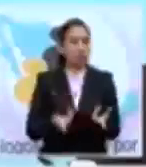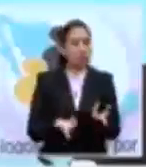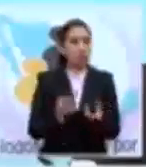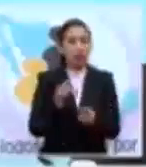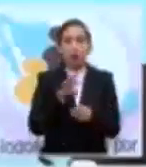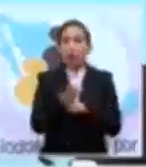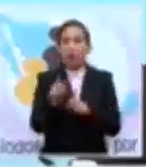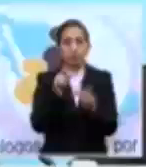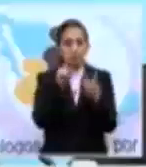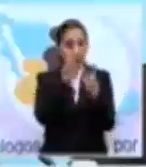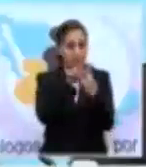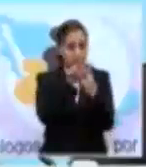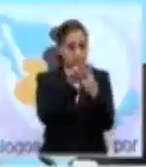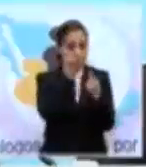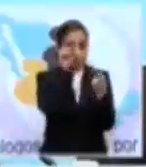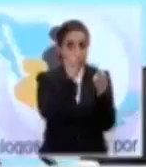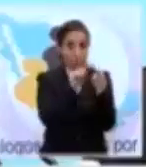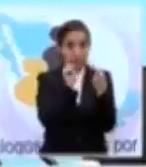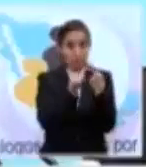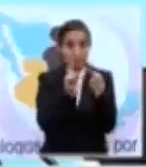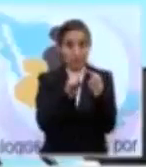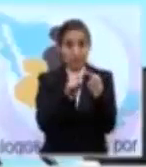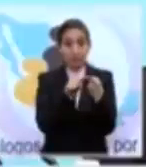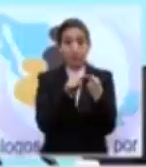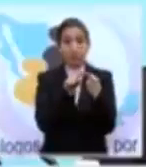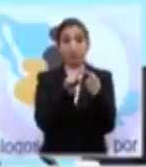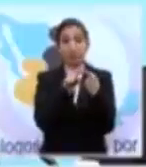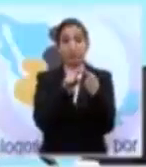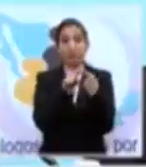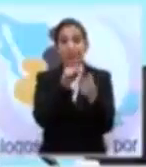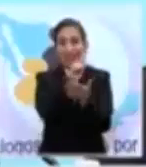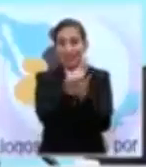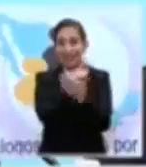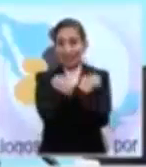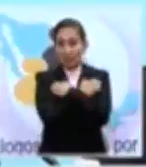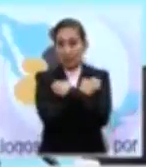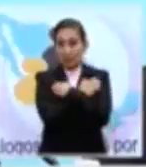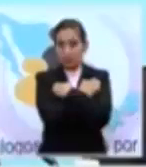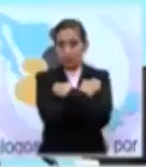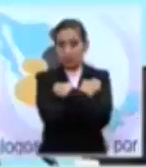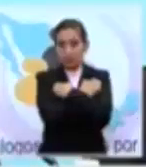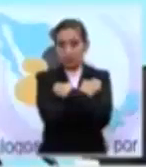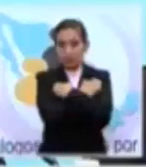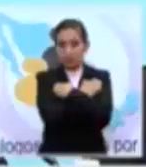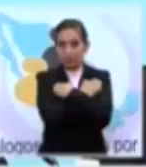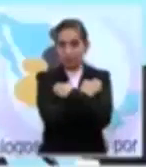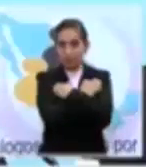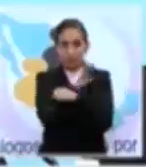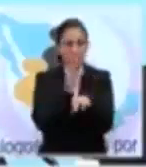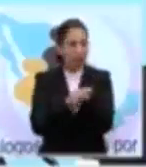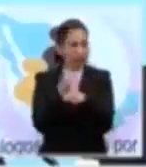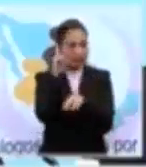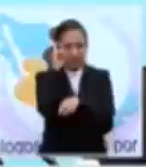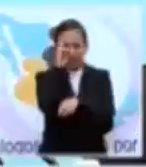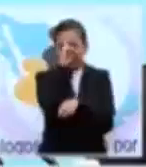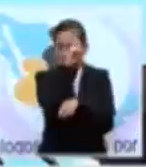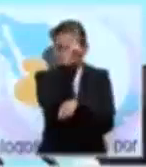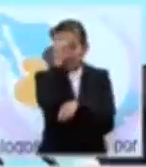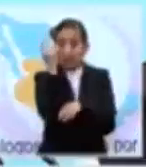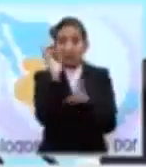Y son, la primera, la reforma educativa, la más compleja